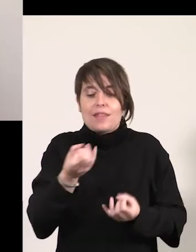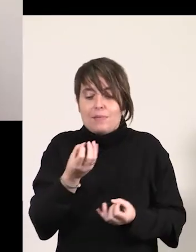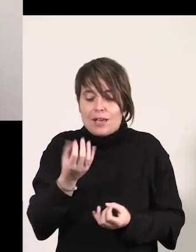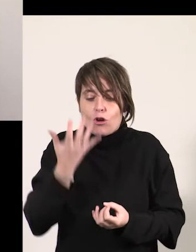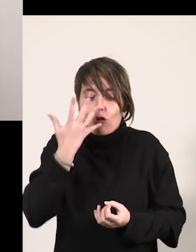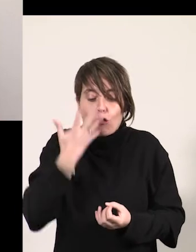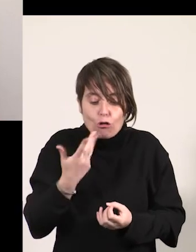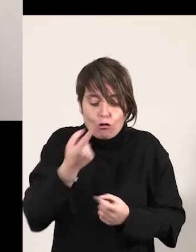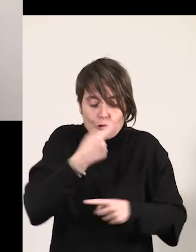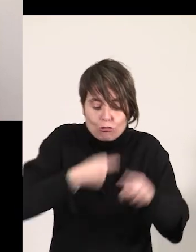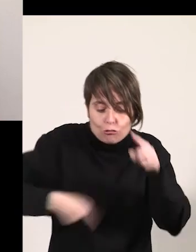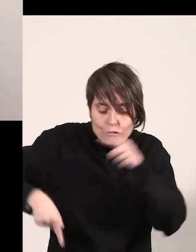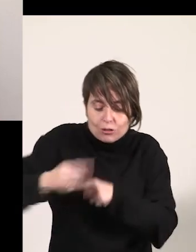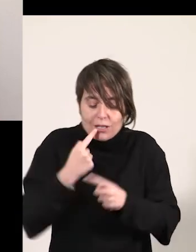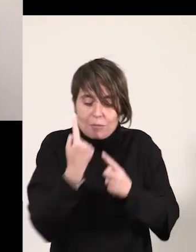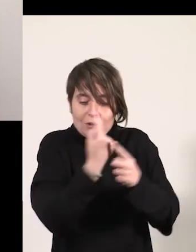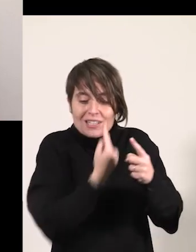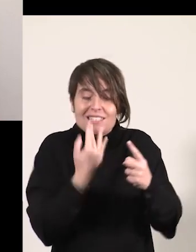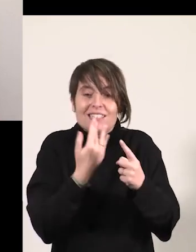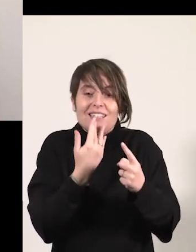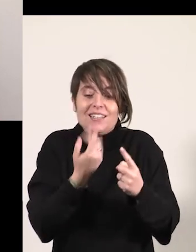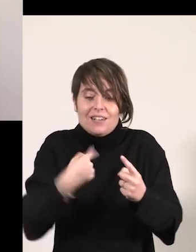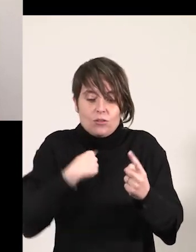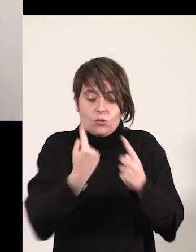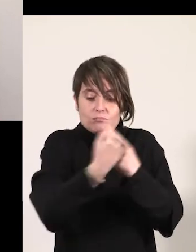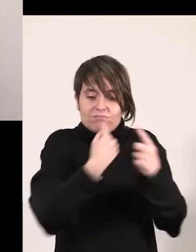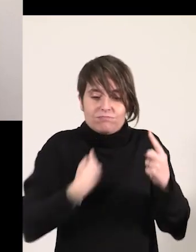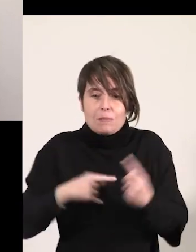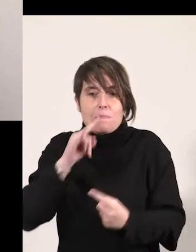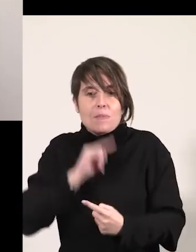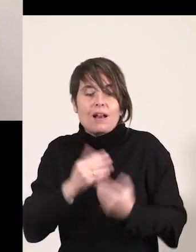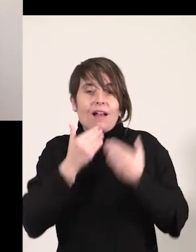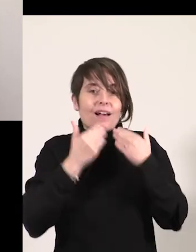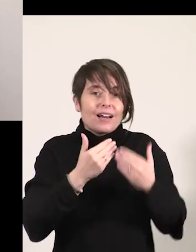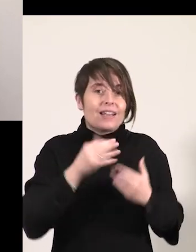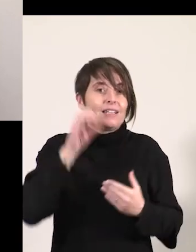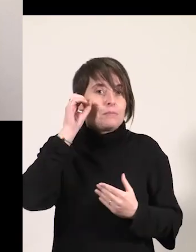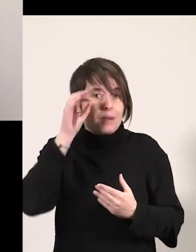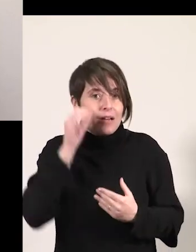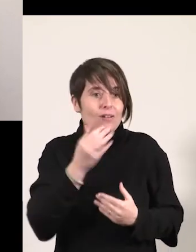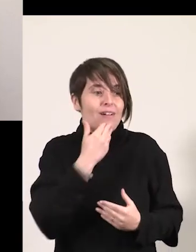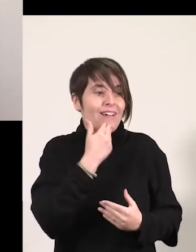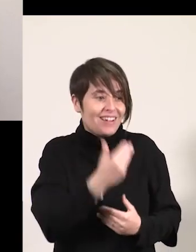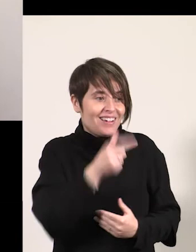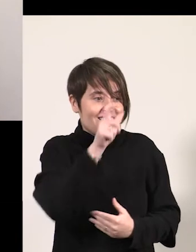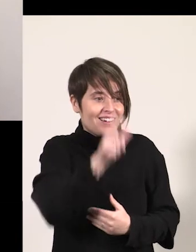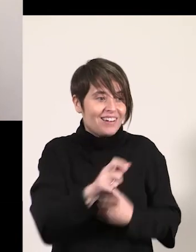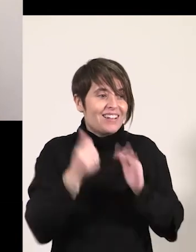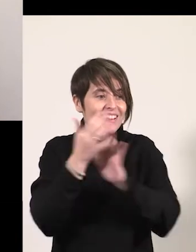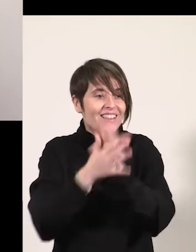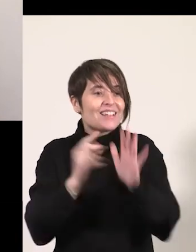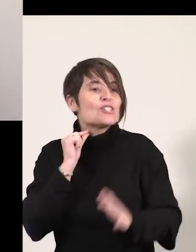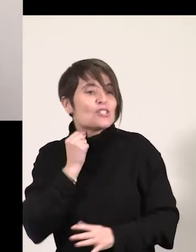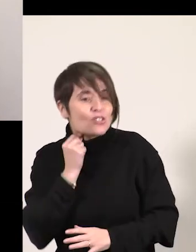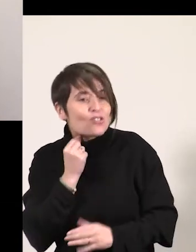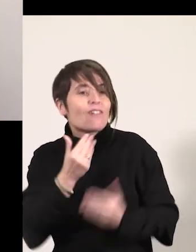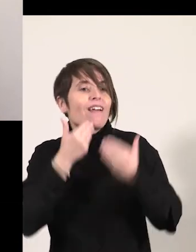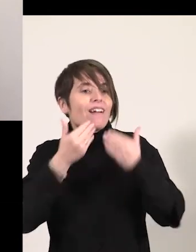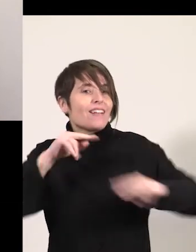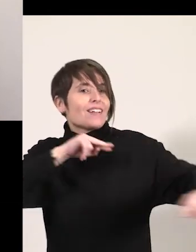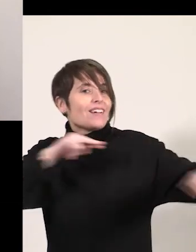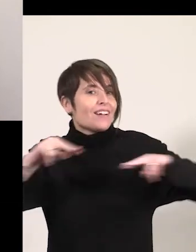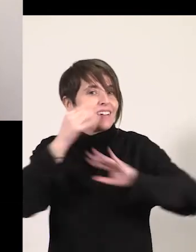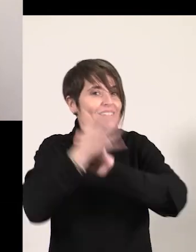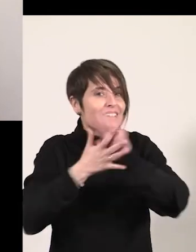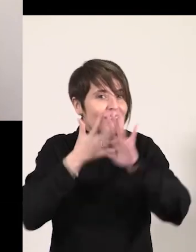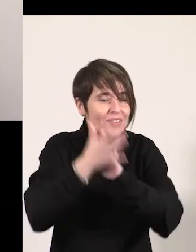mucho. No nos queda otra que contarnos, porque cuando nos cuentan mal. Agradecer a Mariola y a Sonia, que han comunicado en